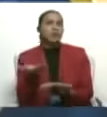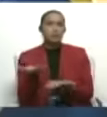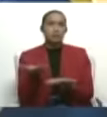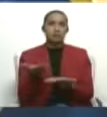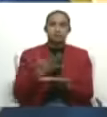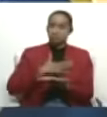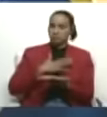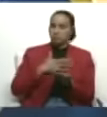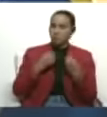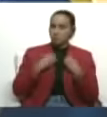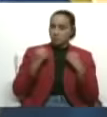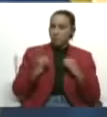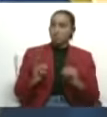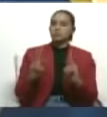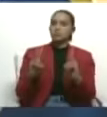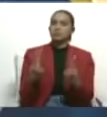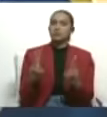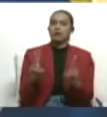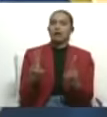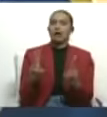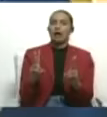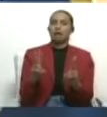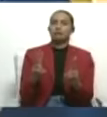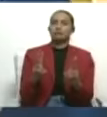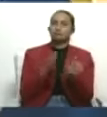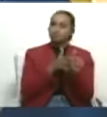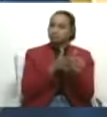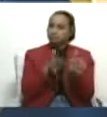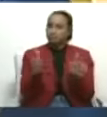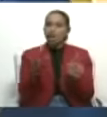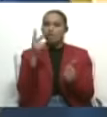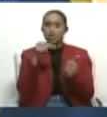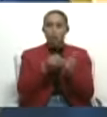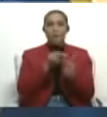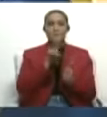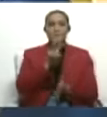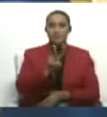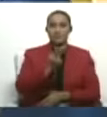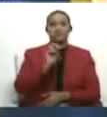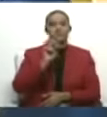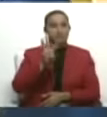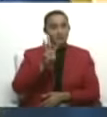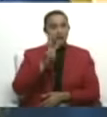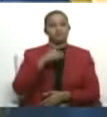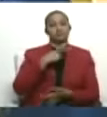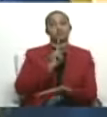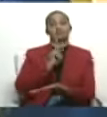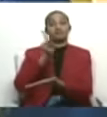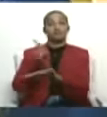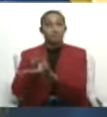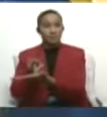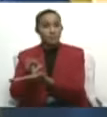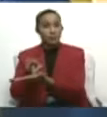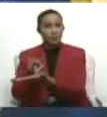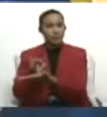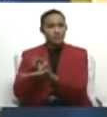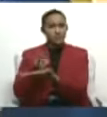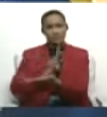a finales del año 2023, también visitando Moscú, además que se realizó la